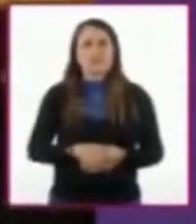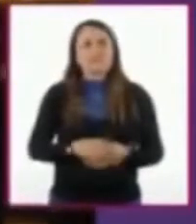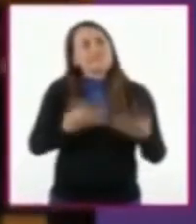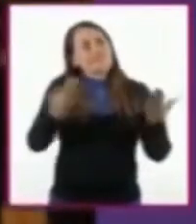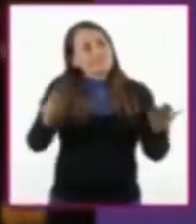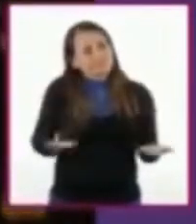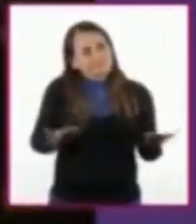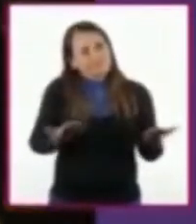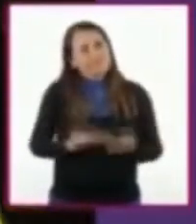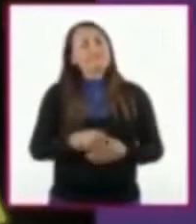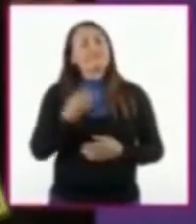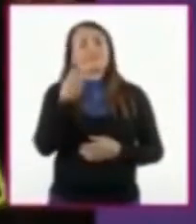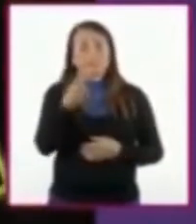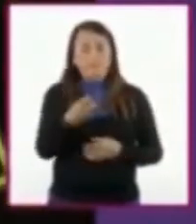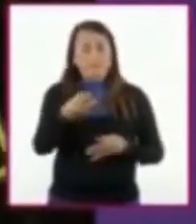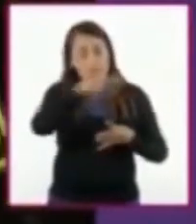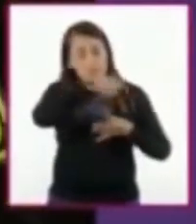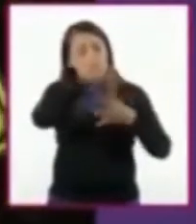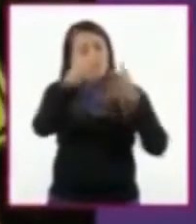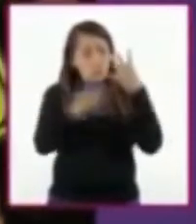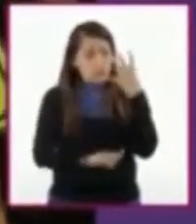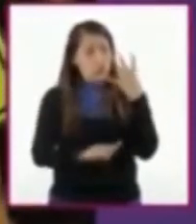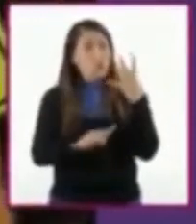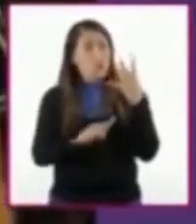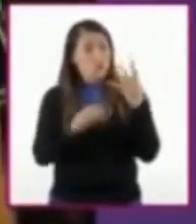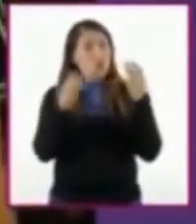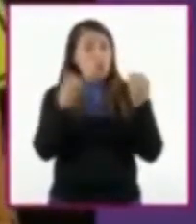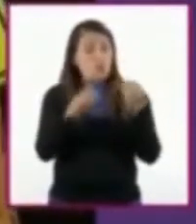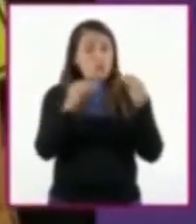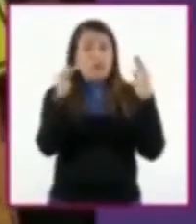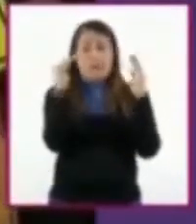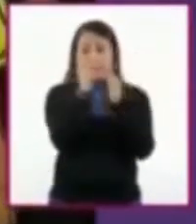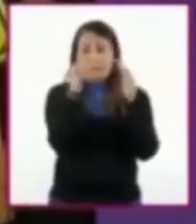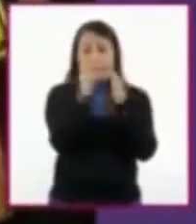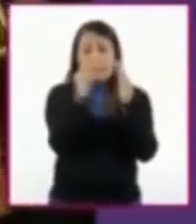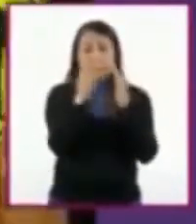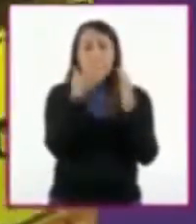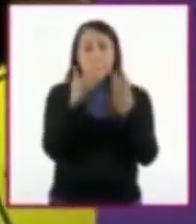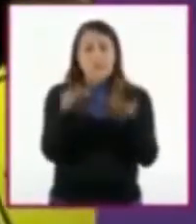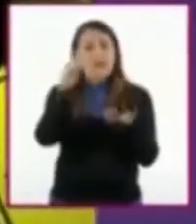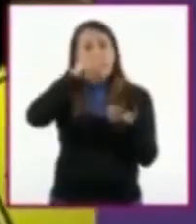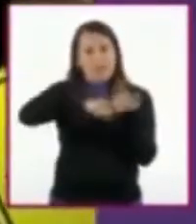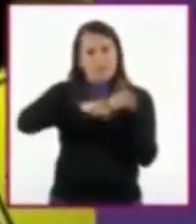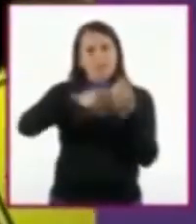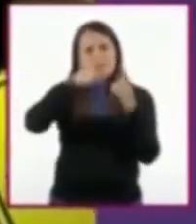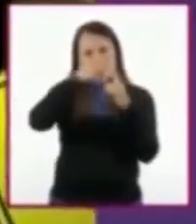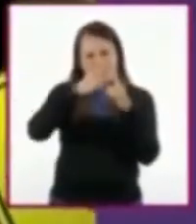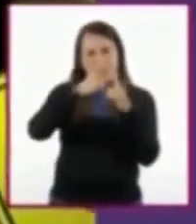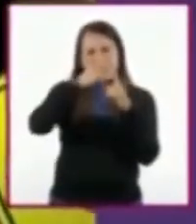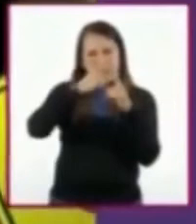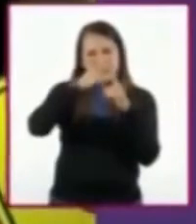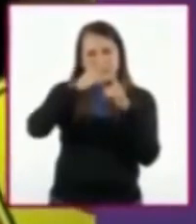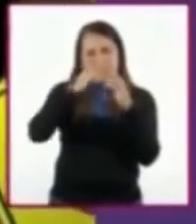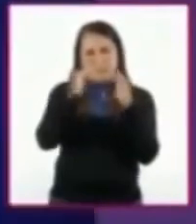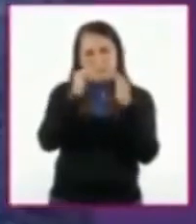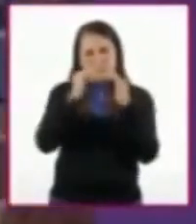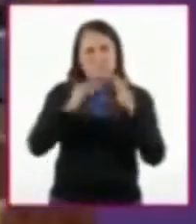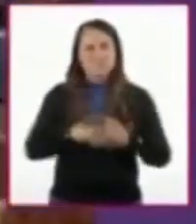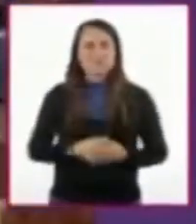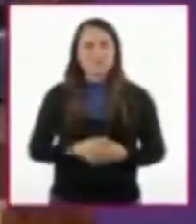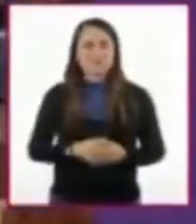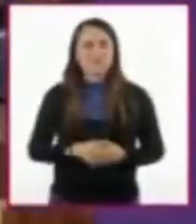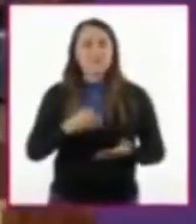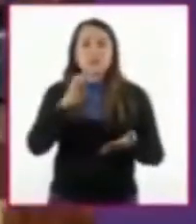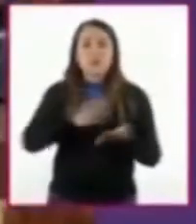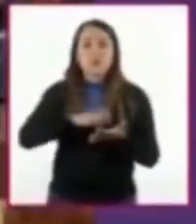Entonces, son muchos los factores que intervienen para poder tener una temperatura adecuada dentro de nuestras casas.